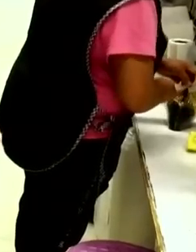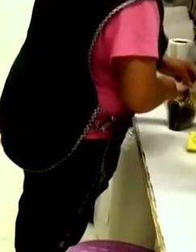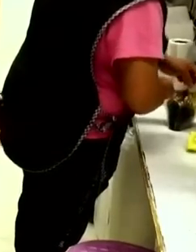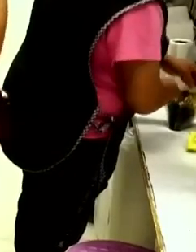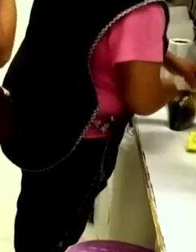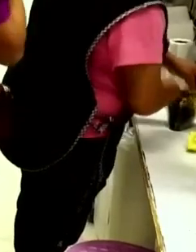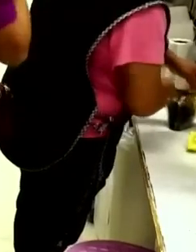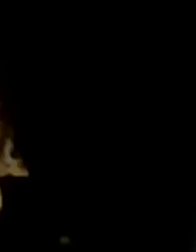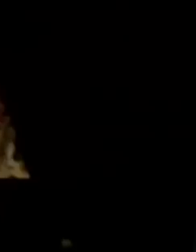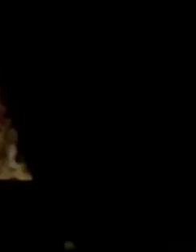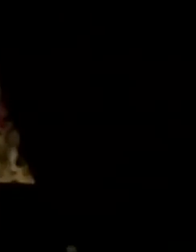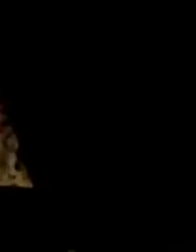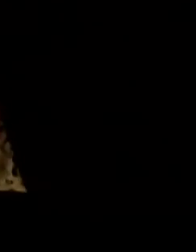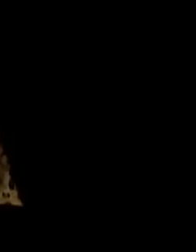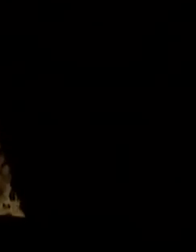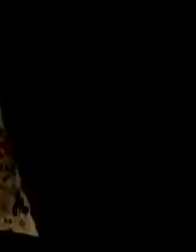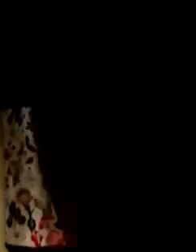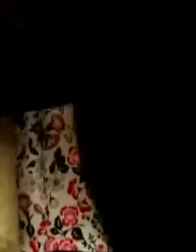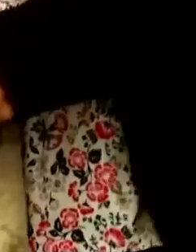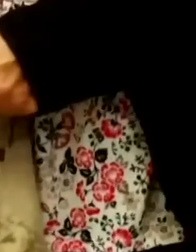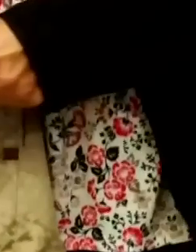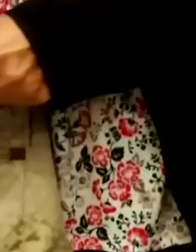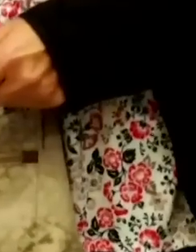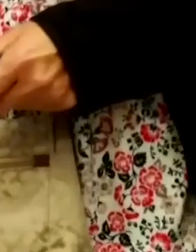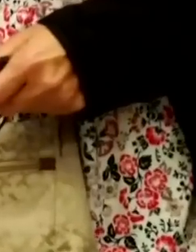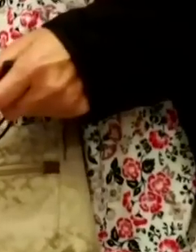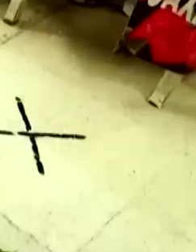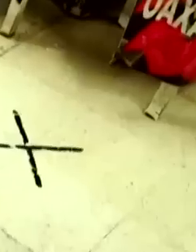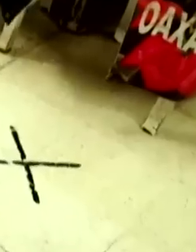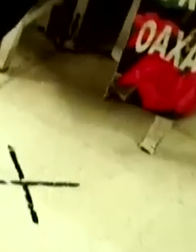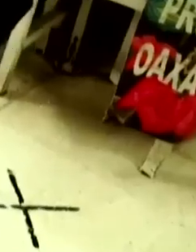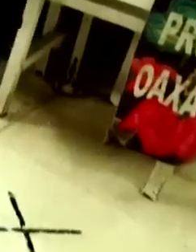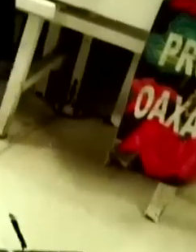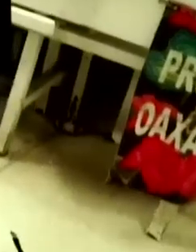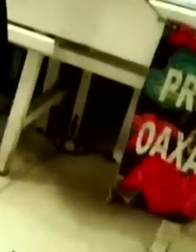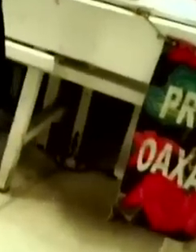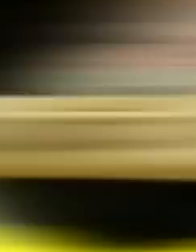mismo se espera del plan antiinflacionario para el caso de los alimentos.